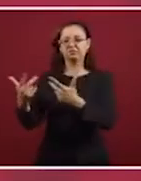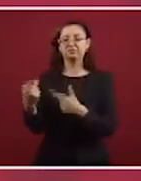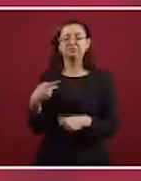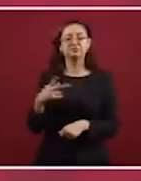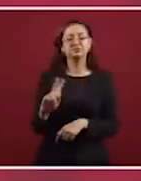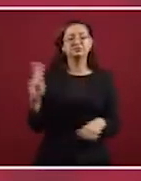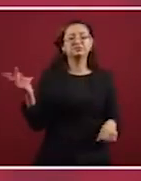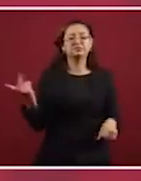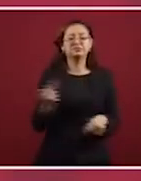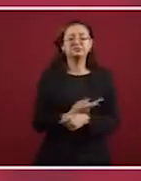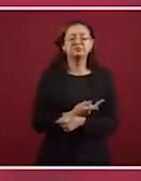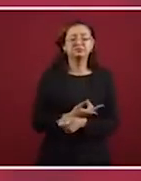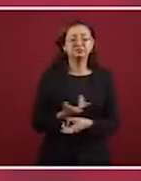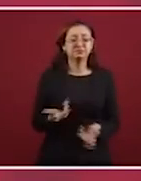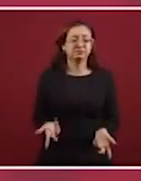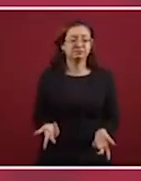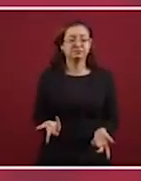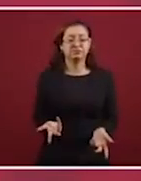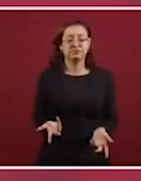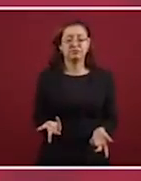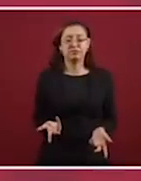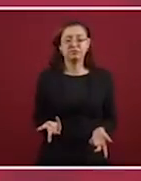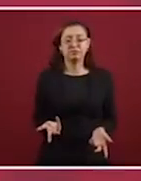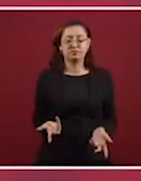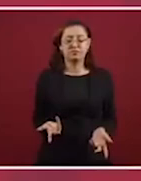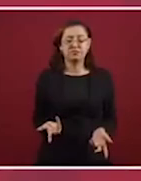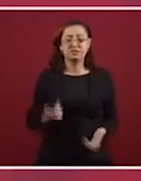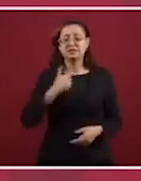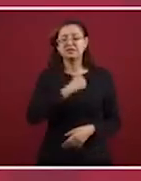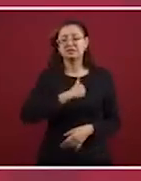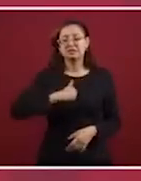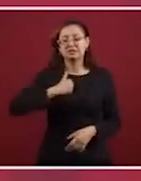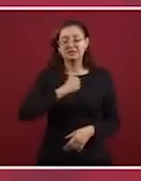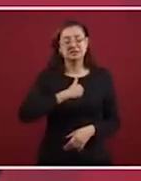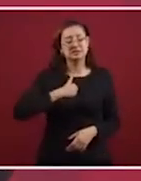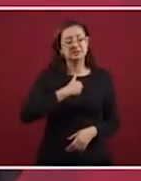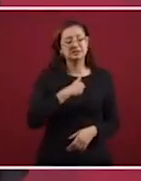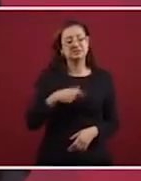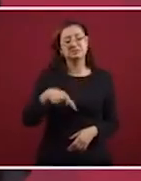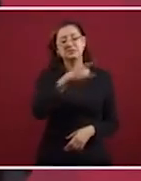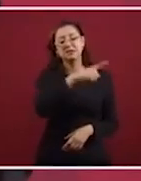eso desgraciadamente son jóvenes